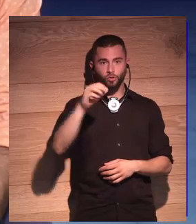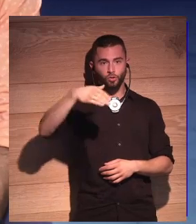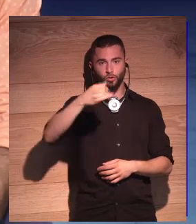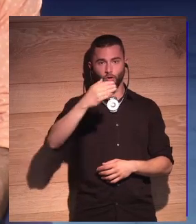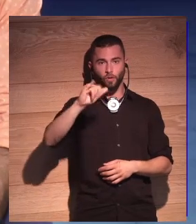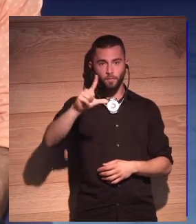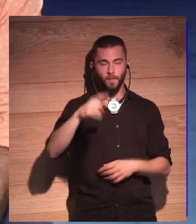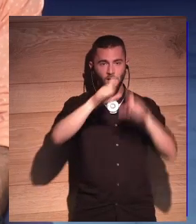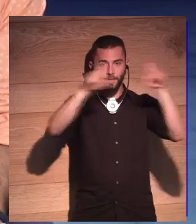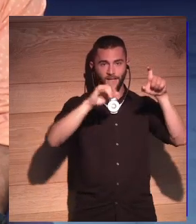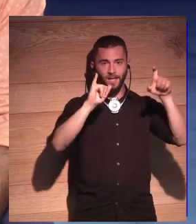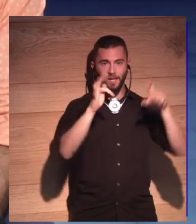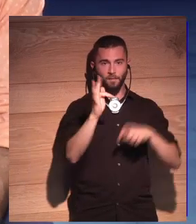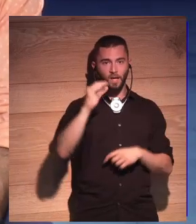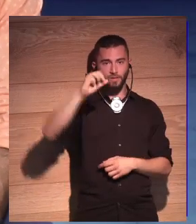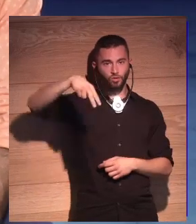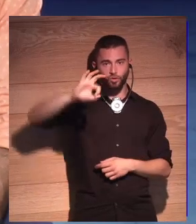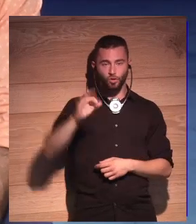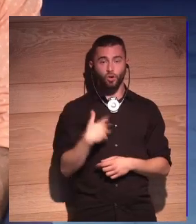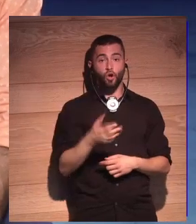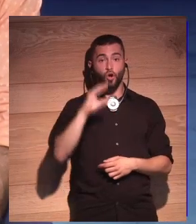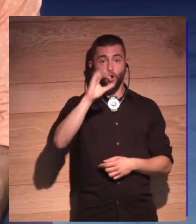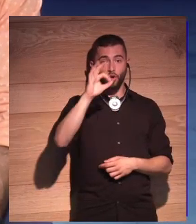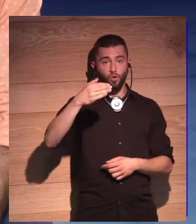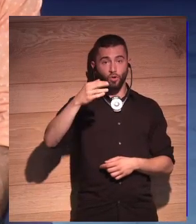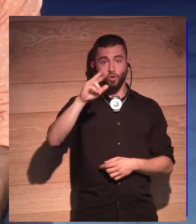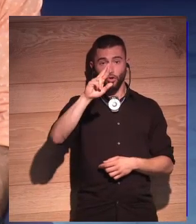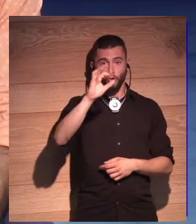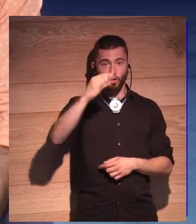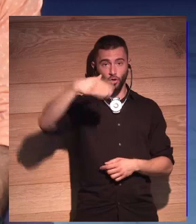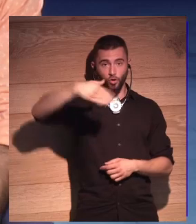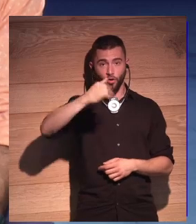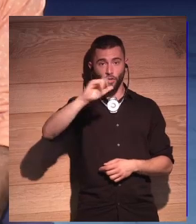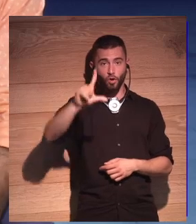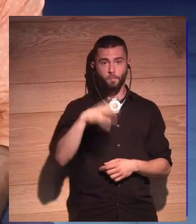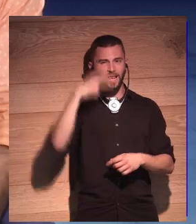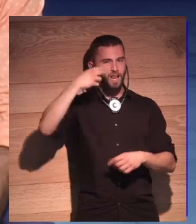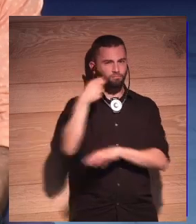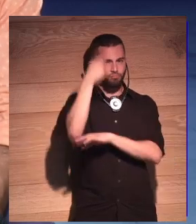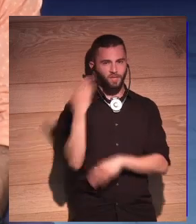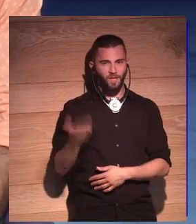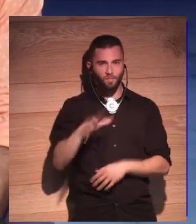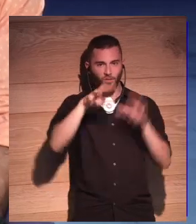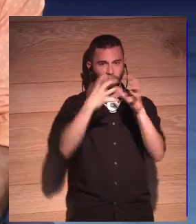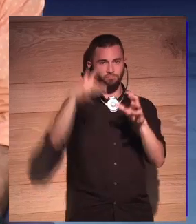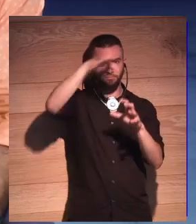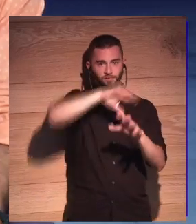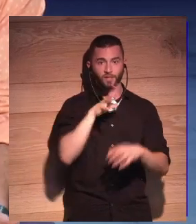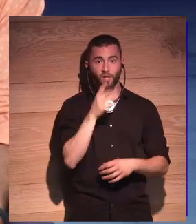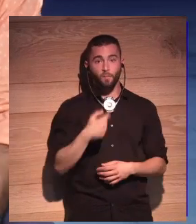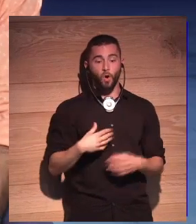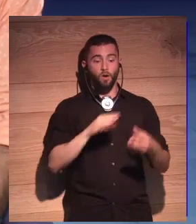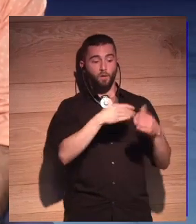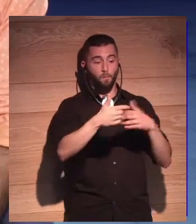pues el caso de Chromeville fue un éxito muy importante a nivel internacional porque aglutinaba por un lado el desarrollo